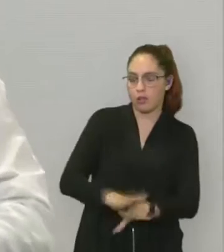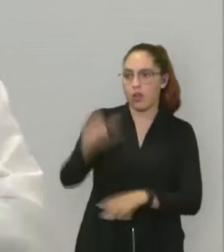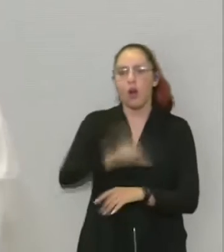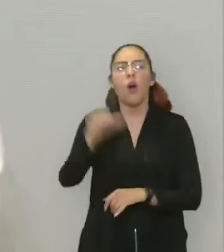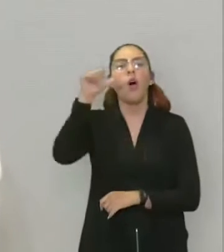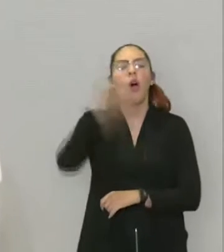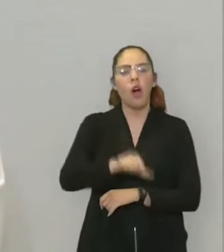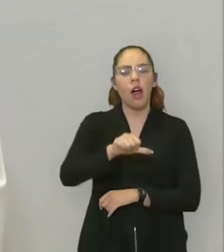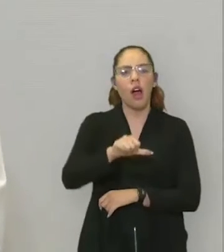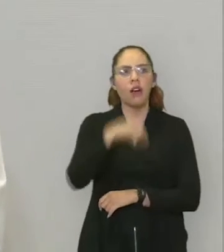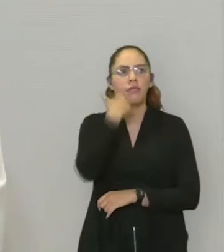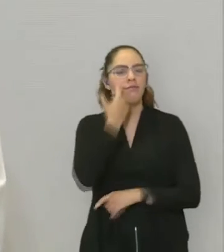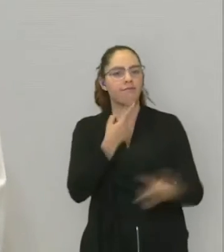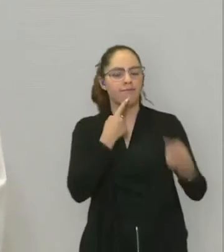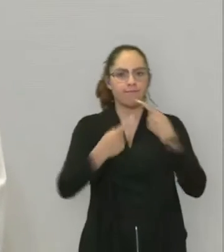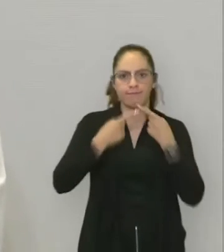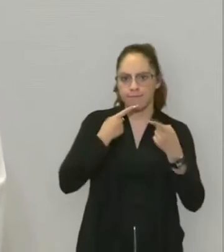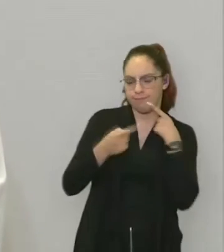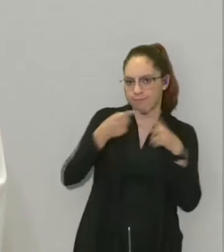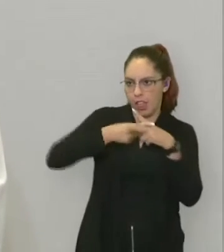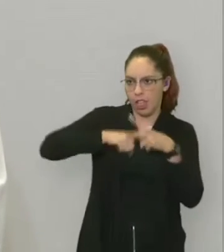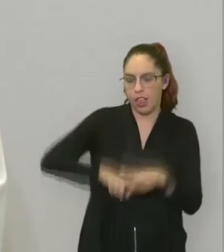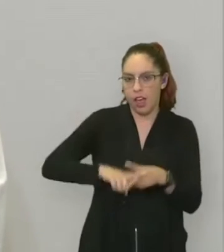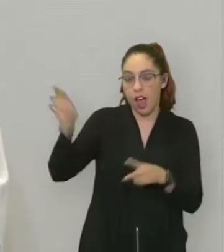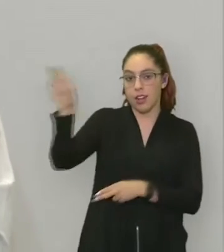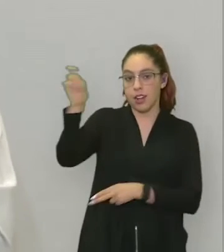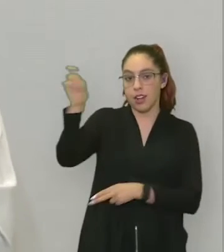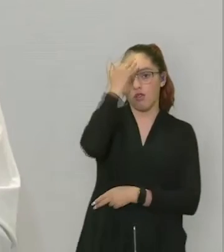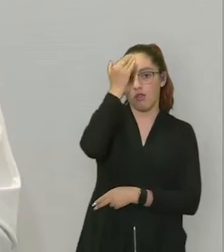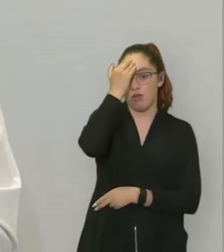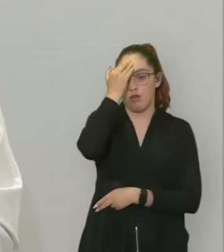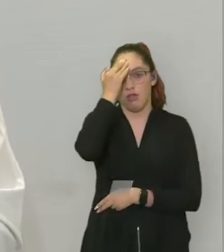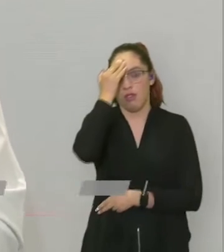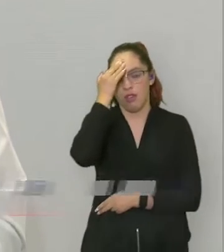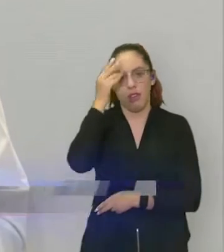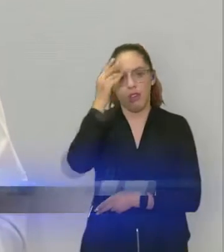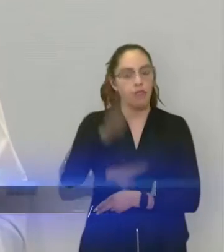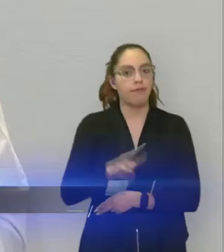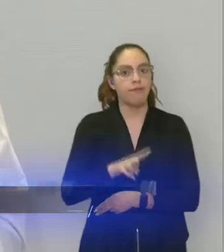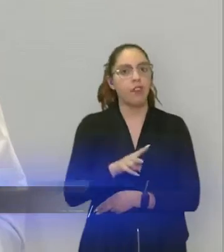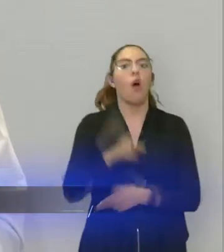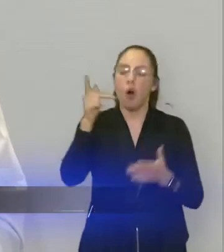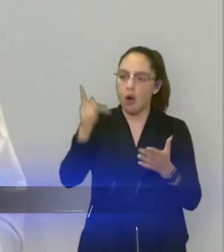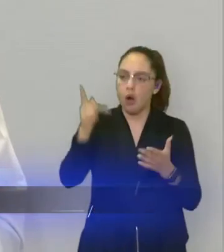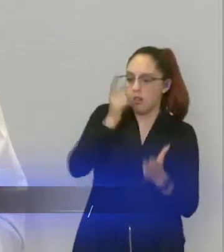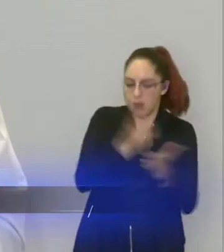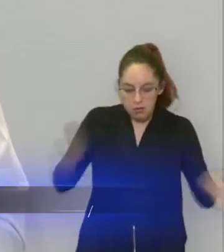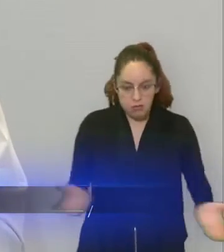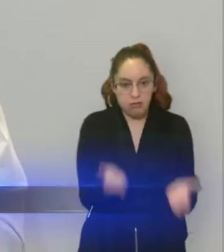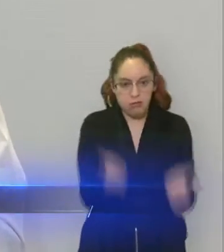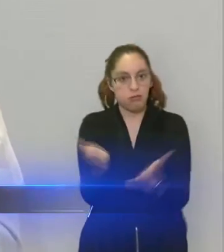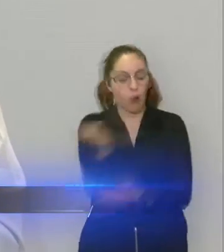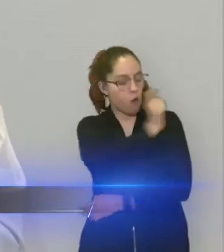y el día de hoy queremos comentar rápidamente para dar inicio pues queremos reconocer y desde luego que seguir incentivando esta